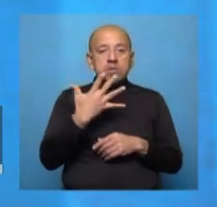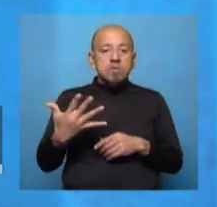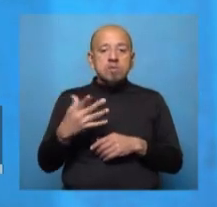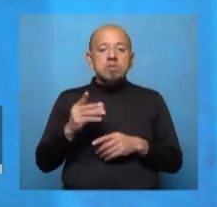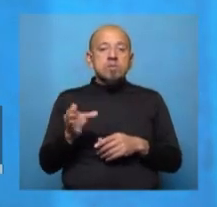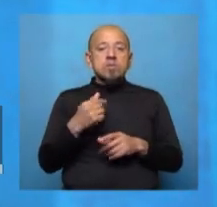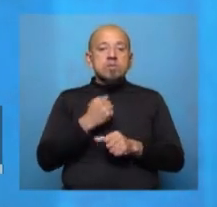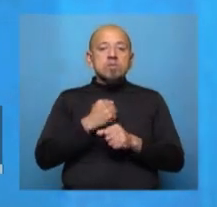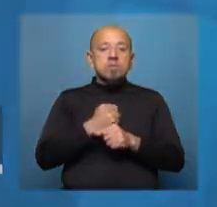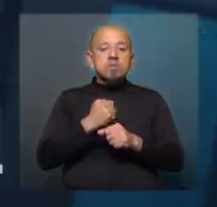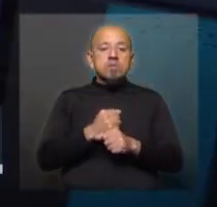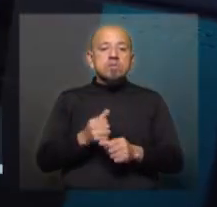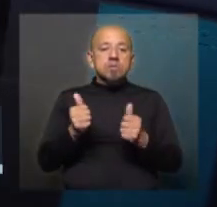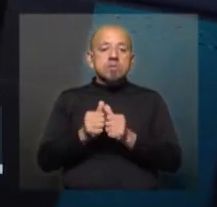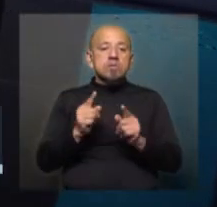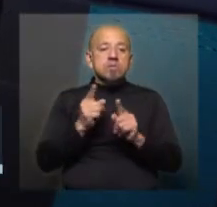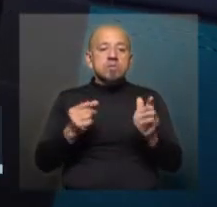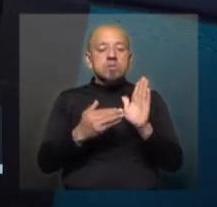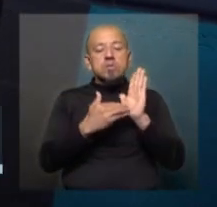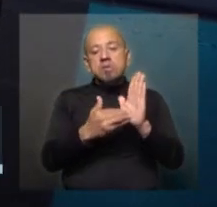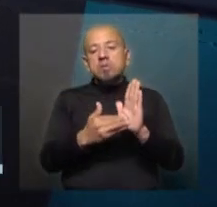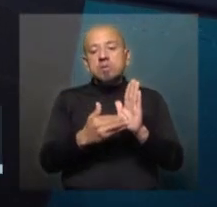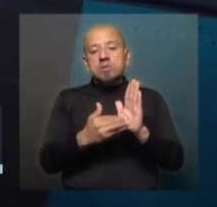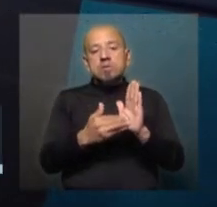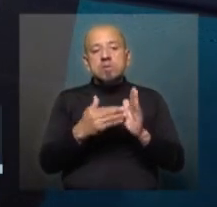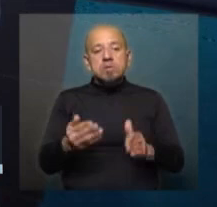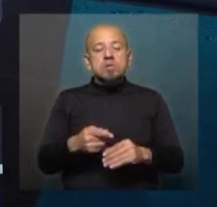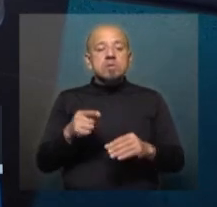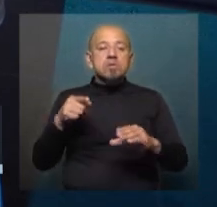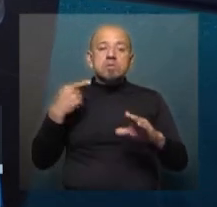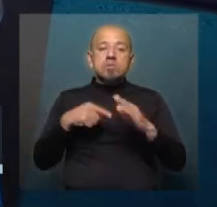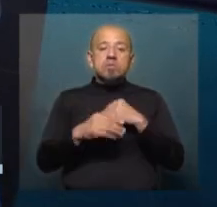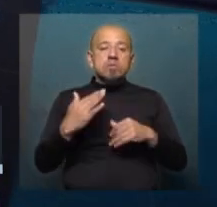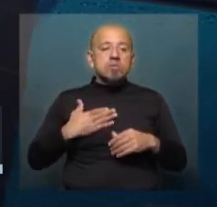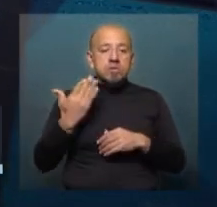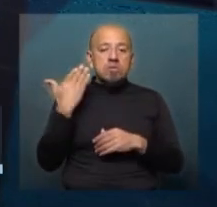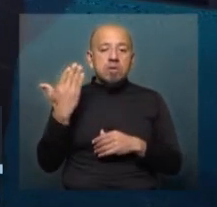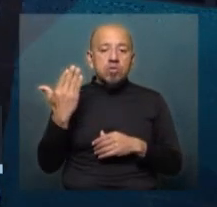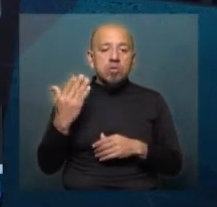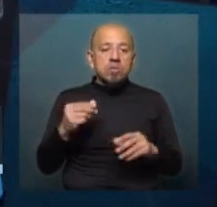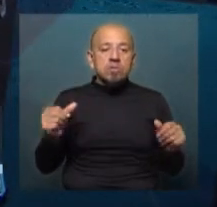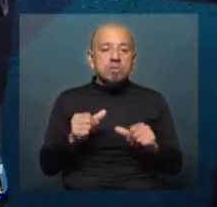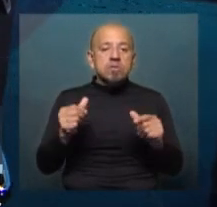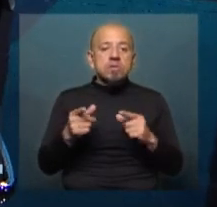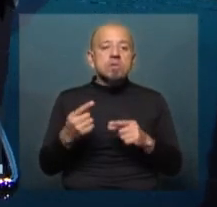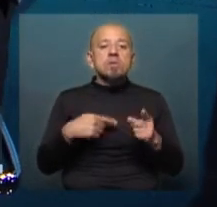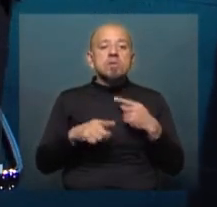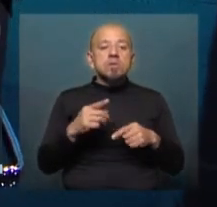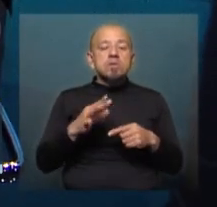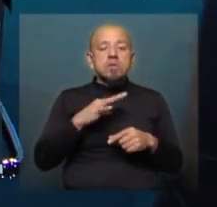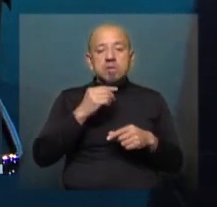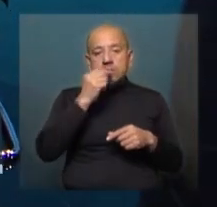trabajamos con él y que no representa tampoco la profundidad del valor de lo que vamos a celebrar Yo diría que ahí